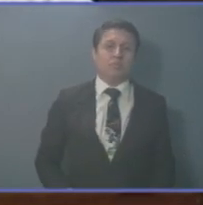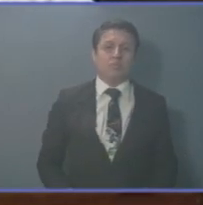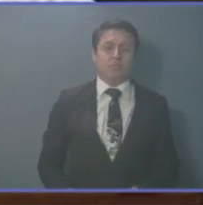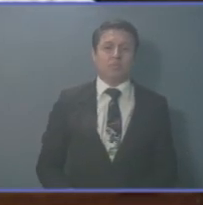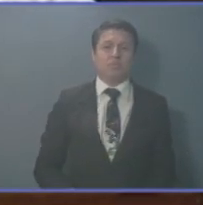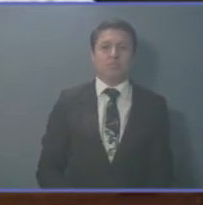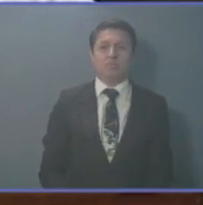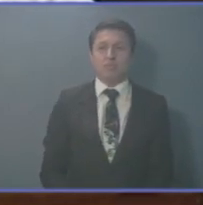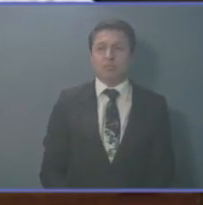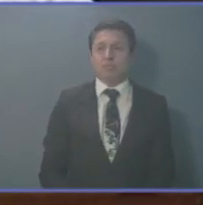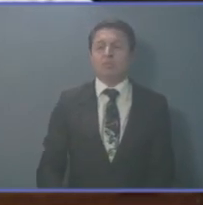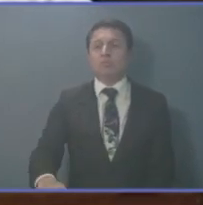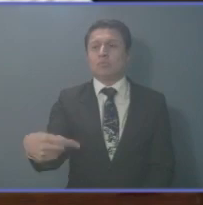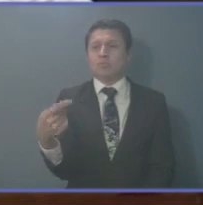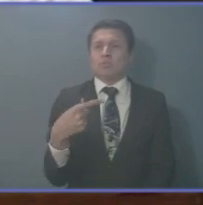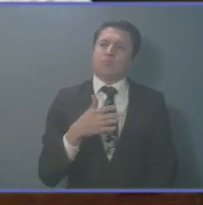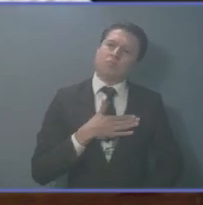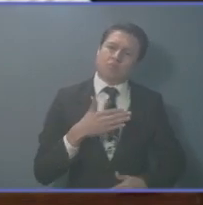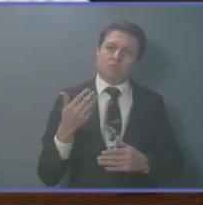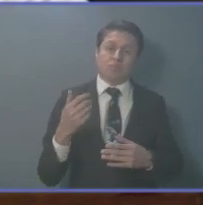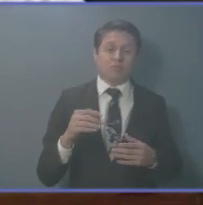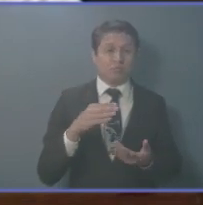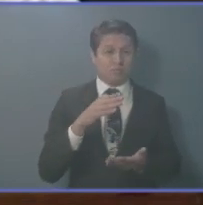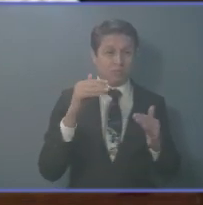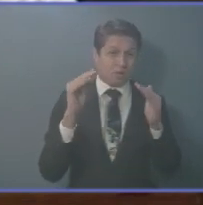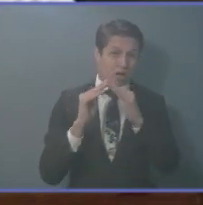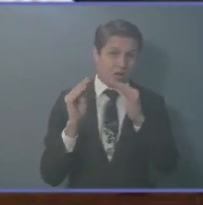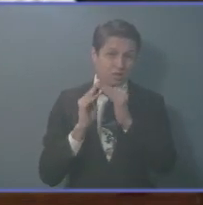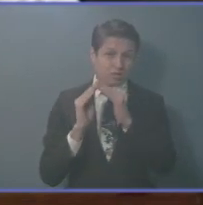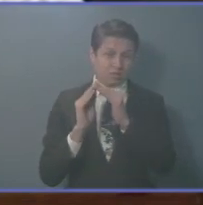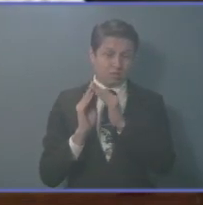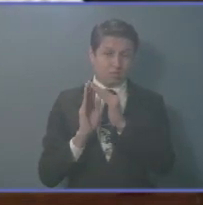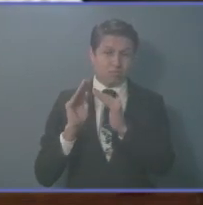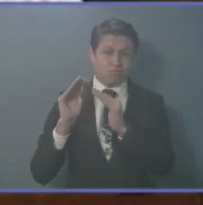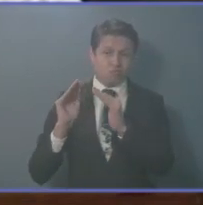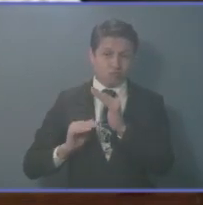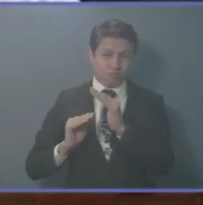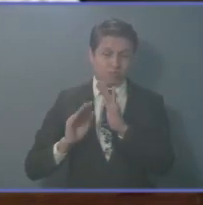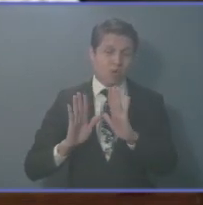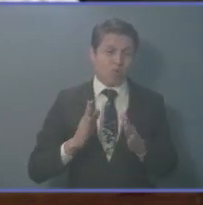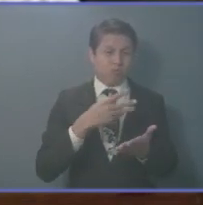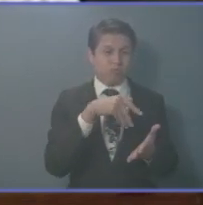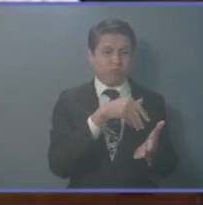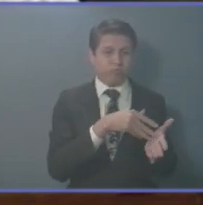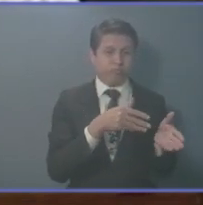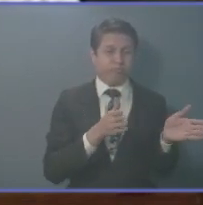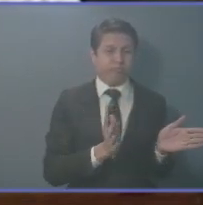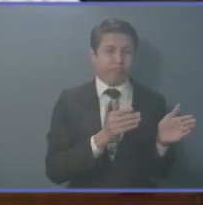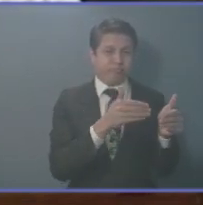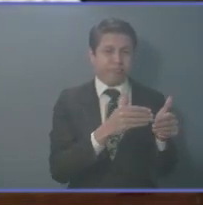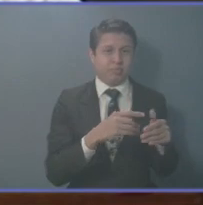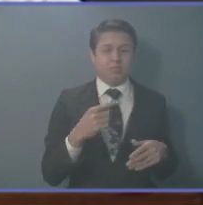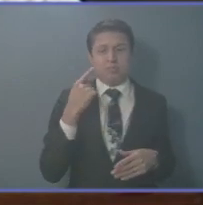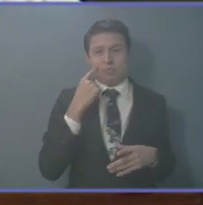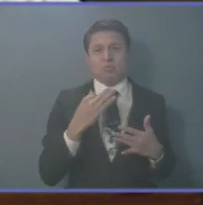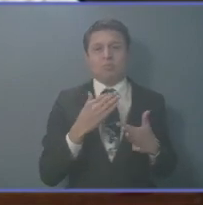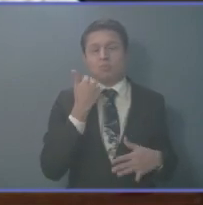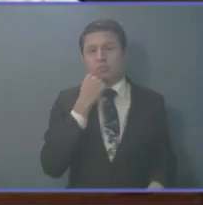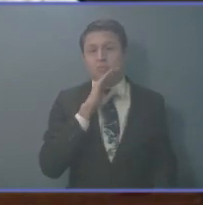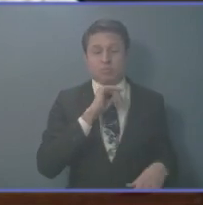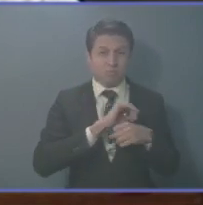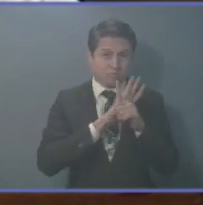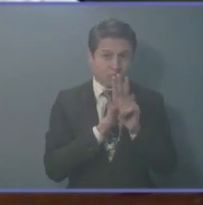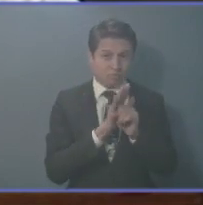cuando tenga una cuarentena domiciliaria, así como también determinar cuándo se deberá conducir a un paciente que se